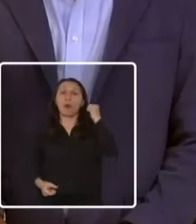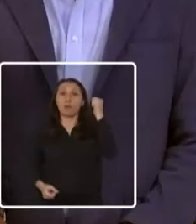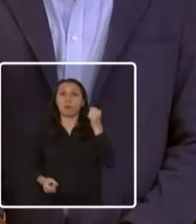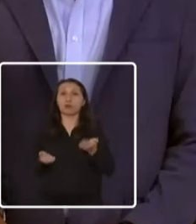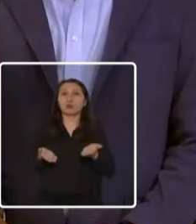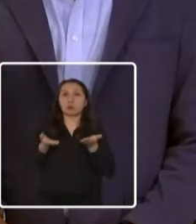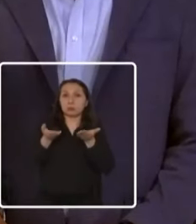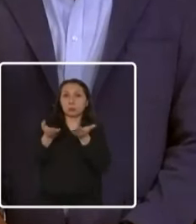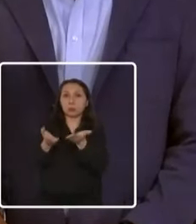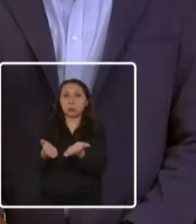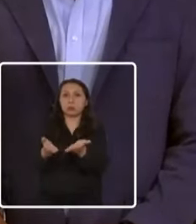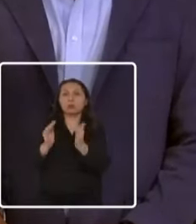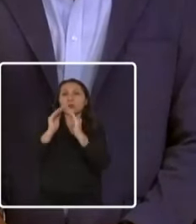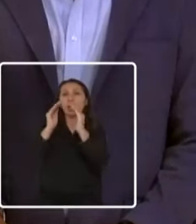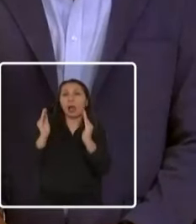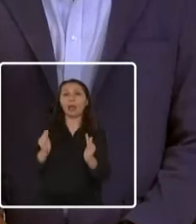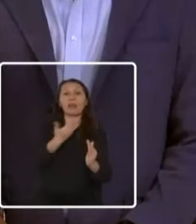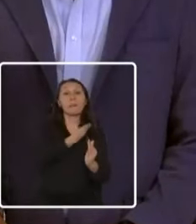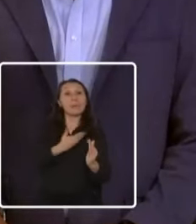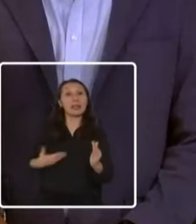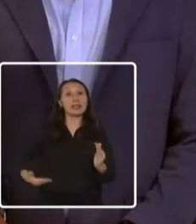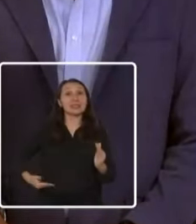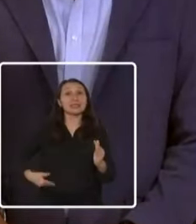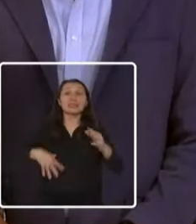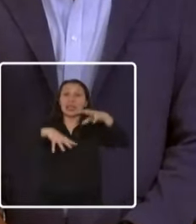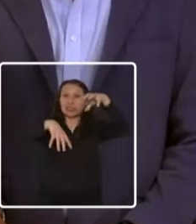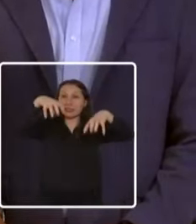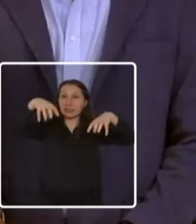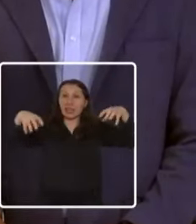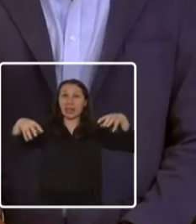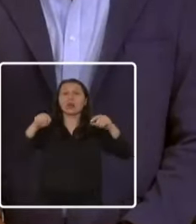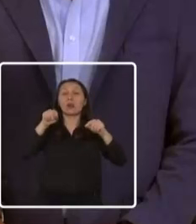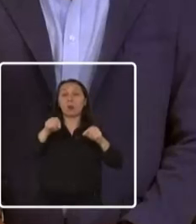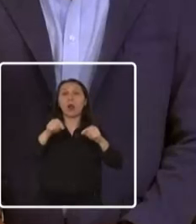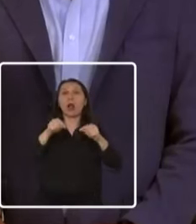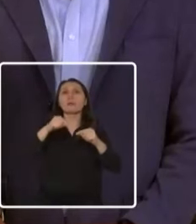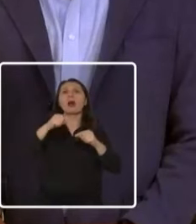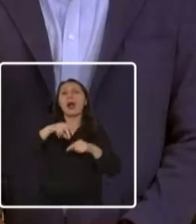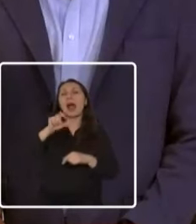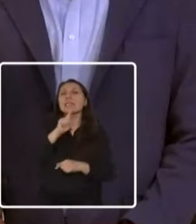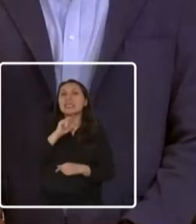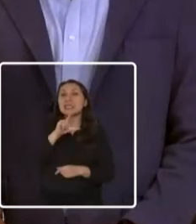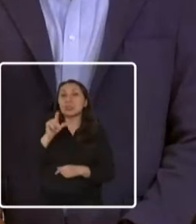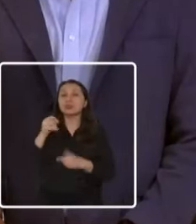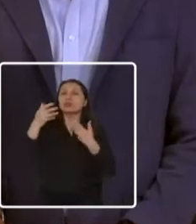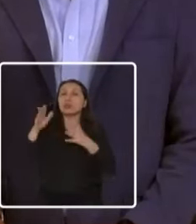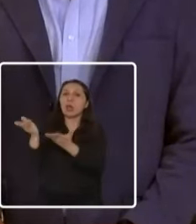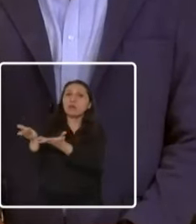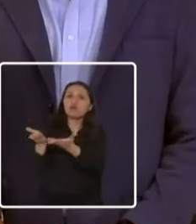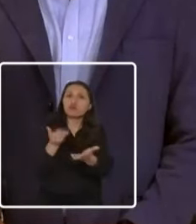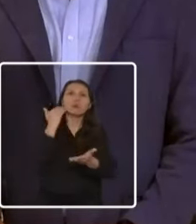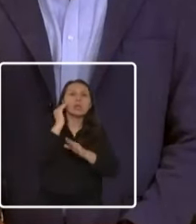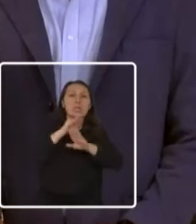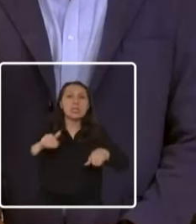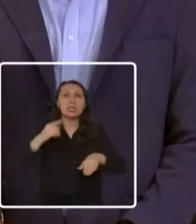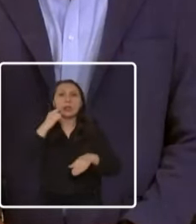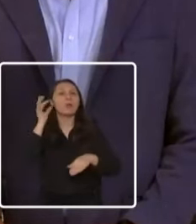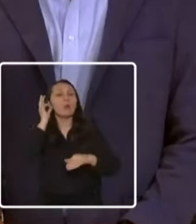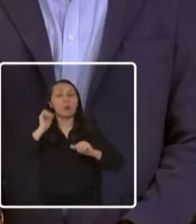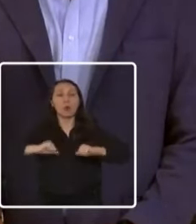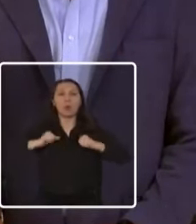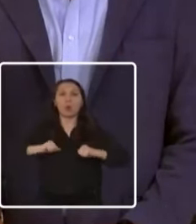ha dispuesto de la residencia presidencial de Cerro Castillo, que ya está con recibiendo niños y niñas